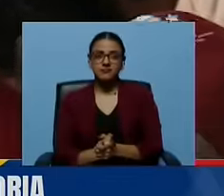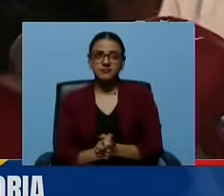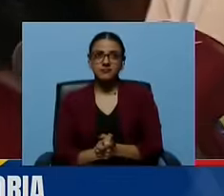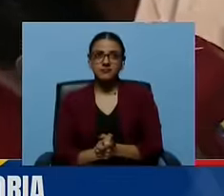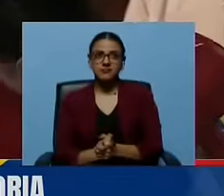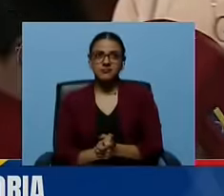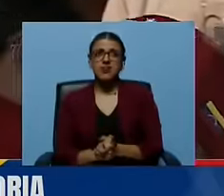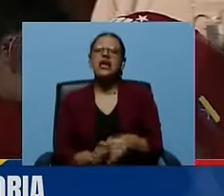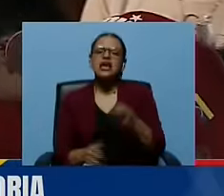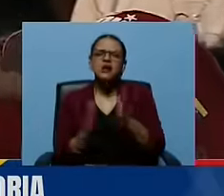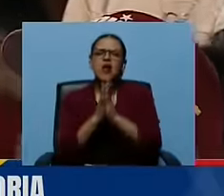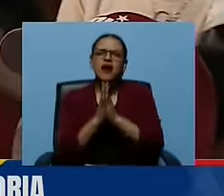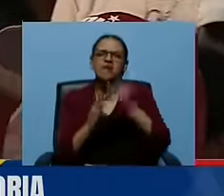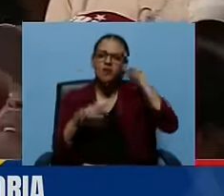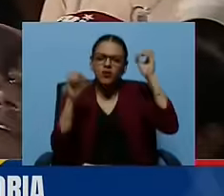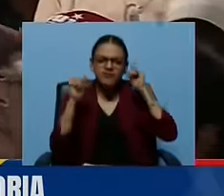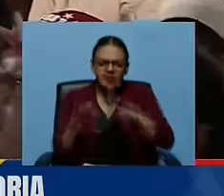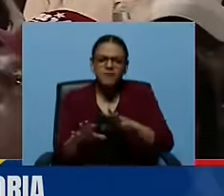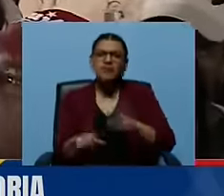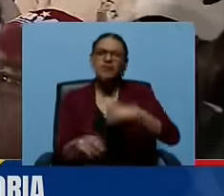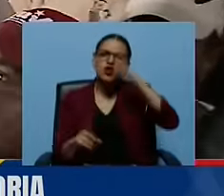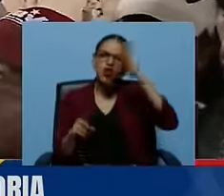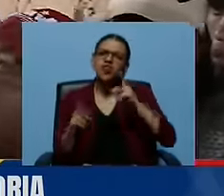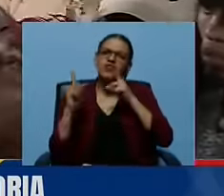Y con el favor de Dios y sus bendiciones,